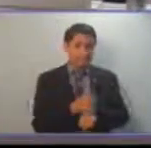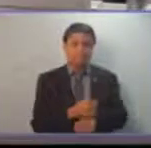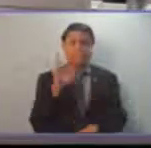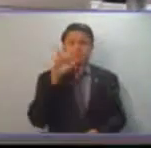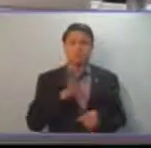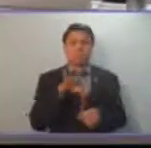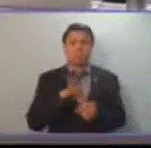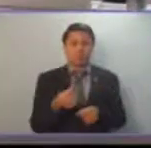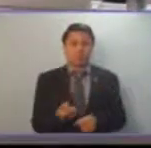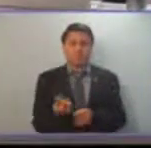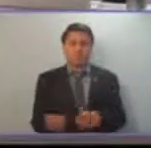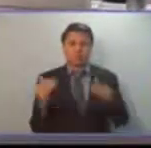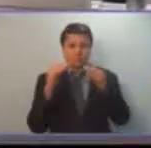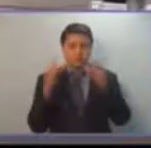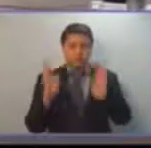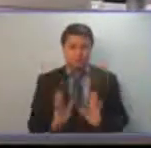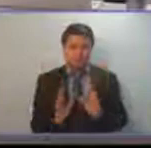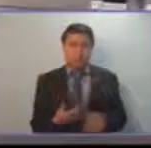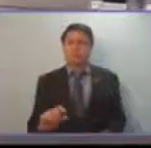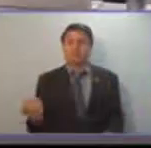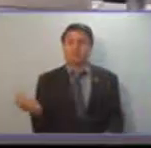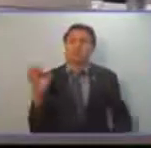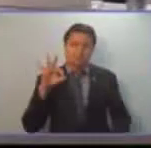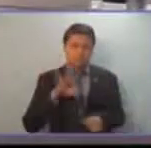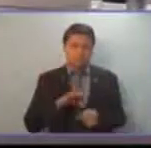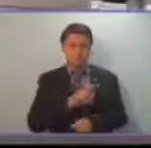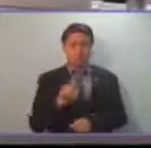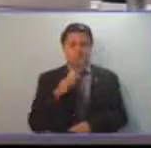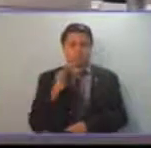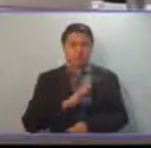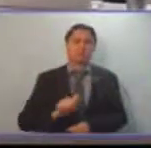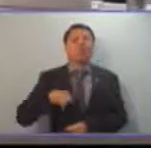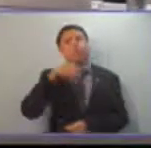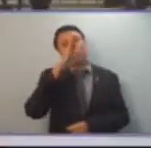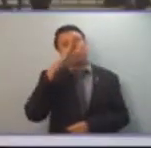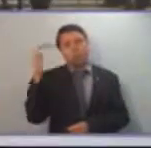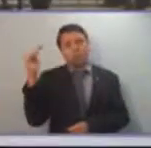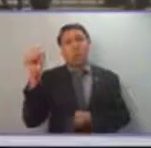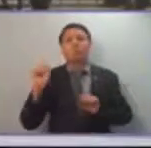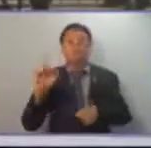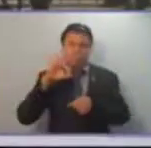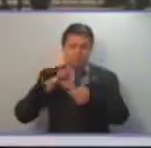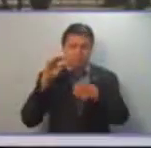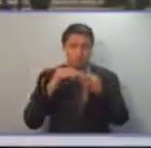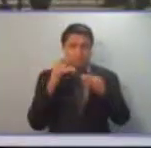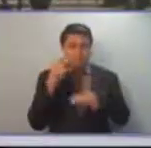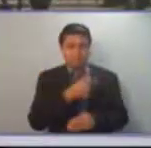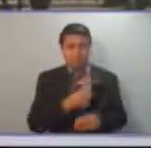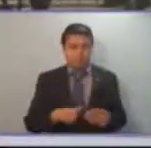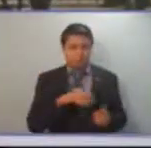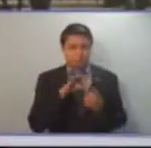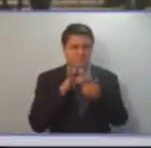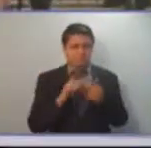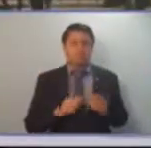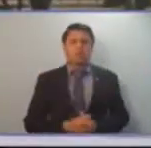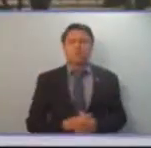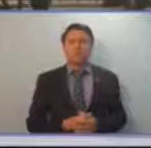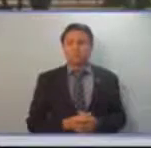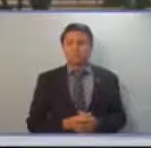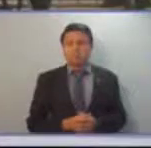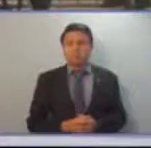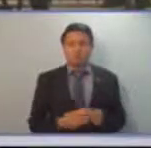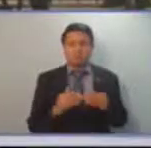voto residencial, el voto para los salvadoreños en el exterior en las elecciones presidenciales. Y